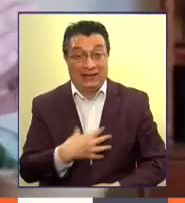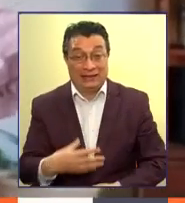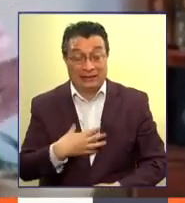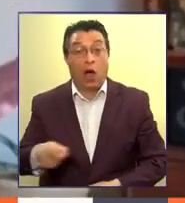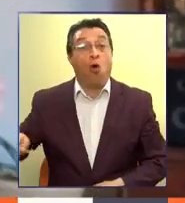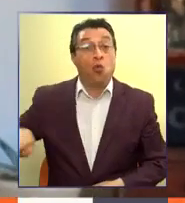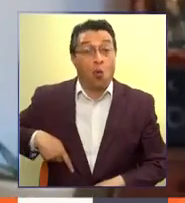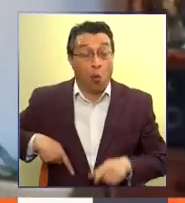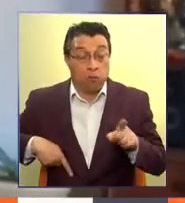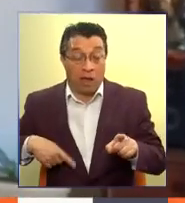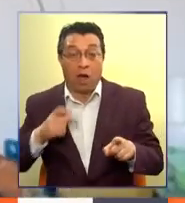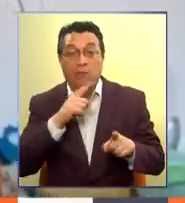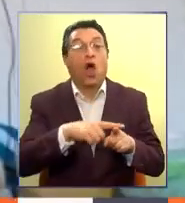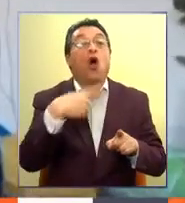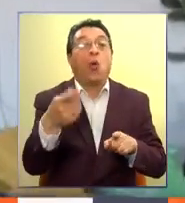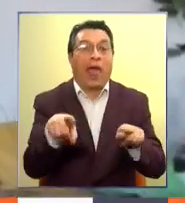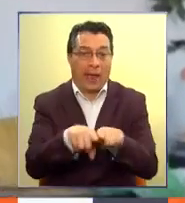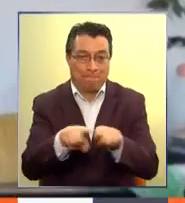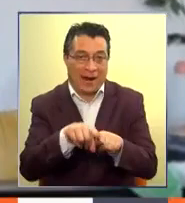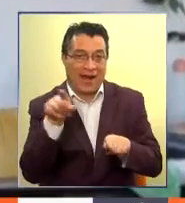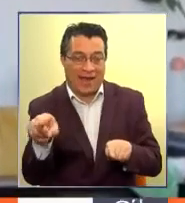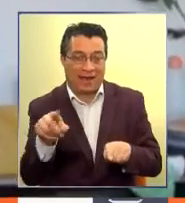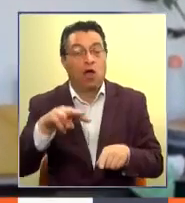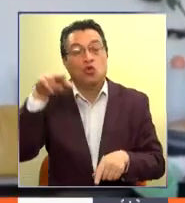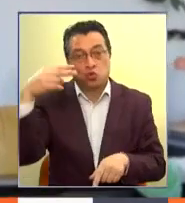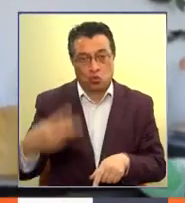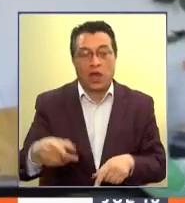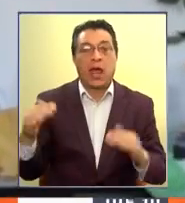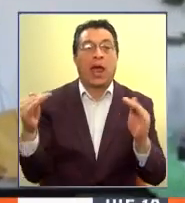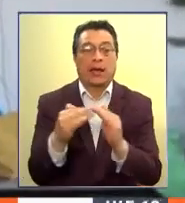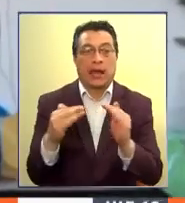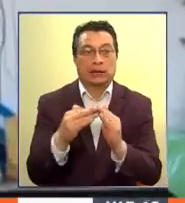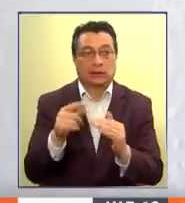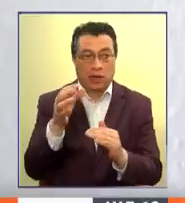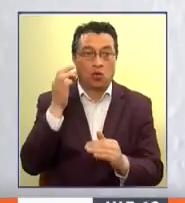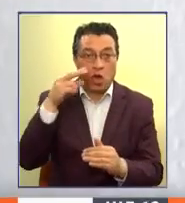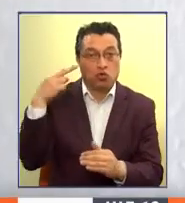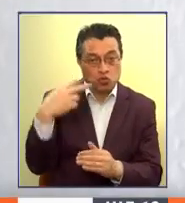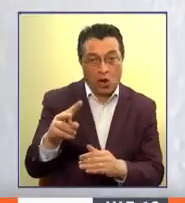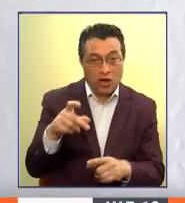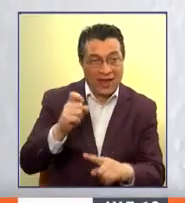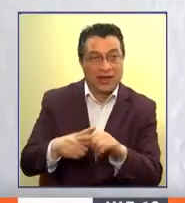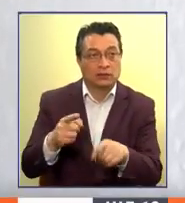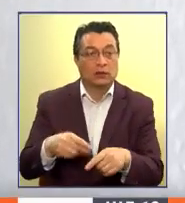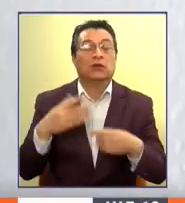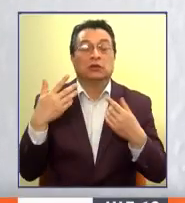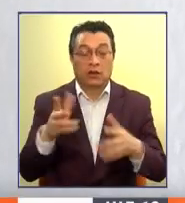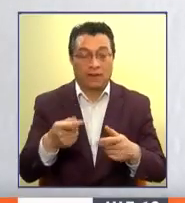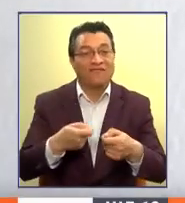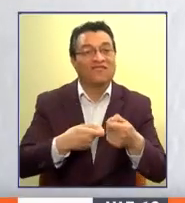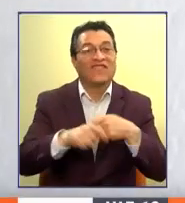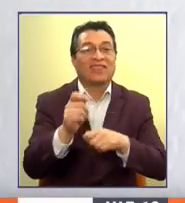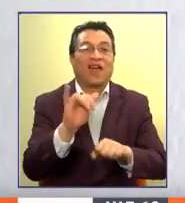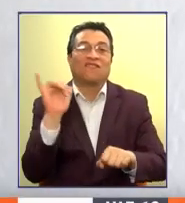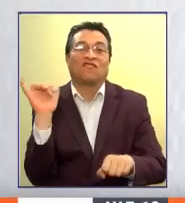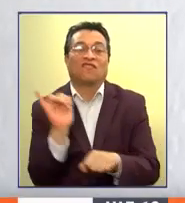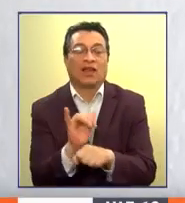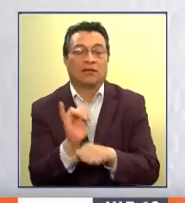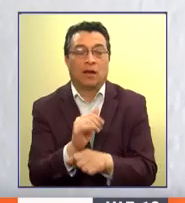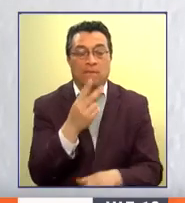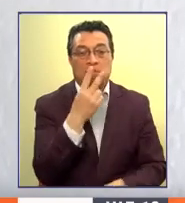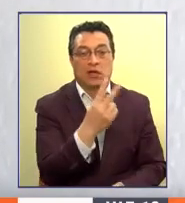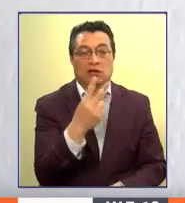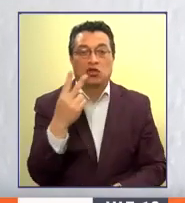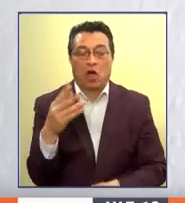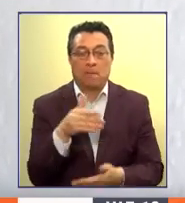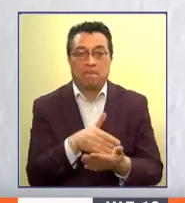de toda esta situación a otra hermana, la que ahora es dueña de la casa que era de esta mujer. Se hizo una venta ficticia por 22 millones